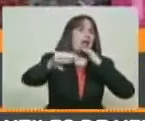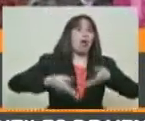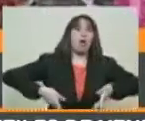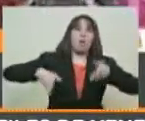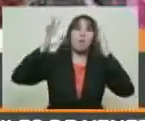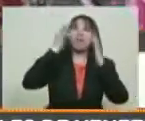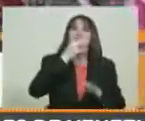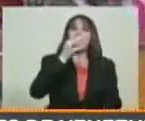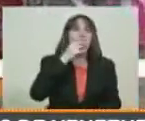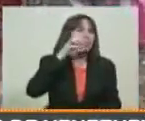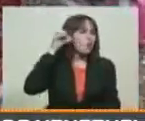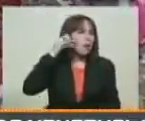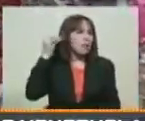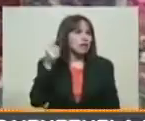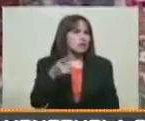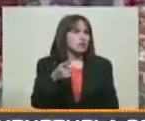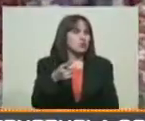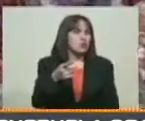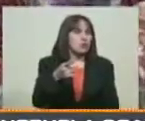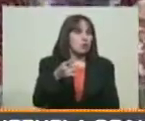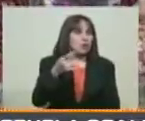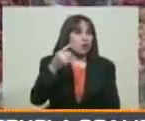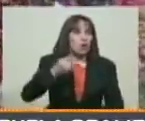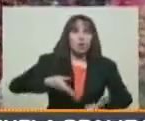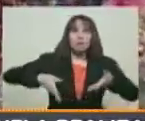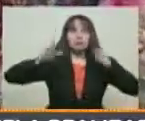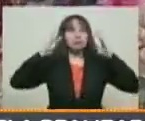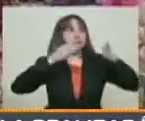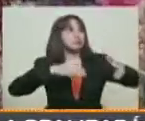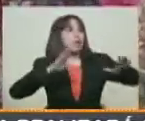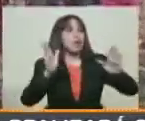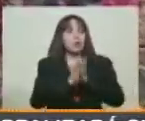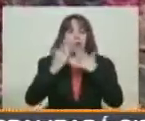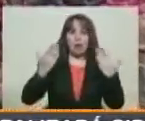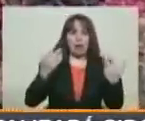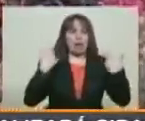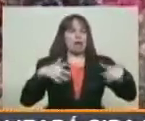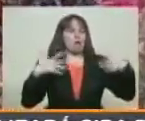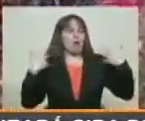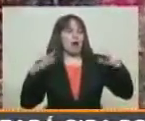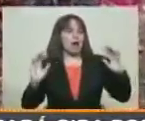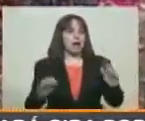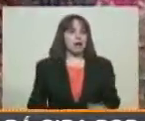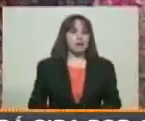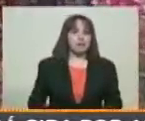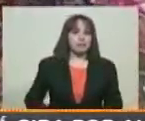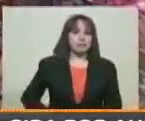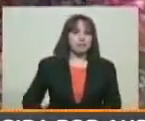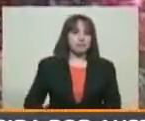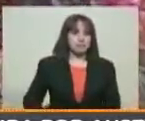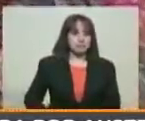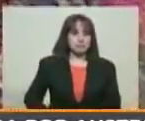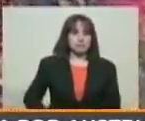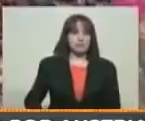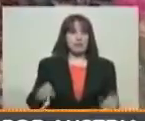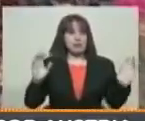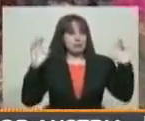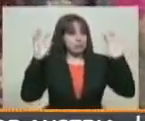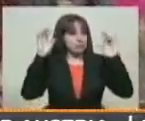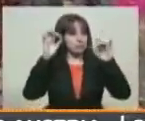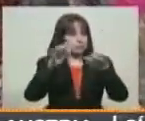amarillo. Los superbloques de Cumaná, Naguará. Está llegando gente